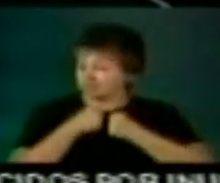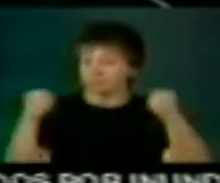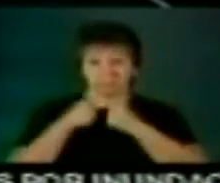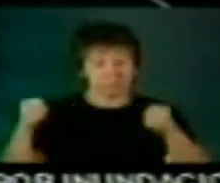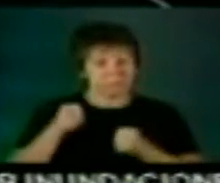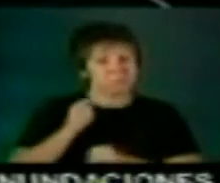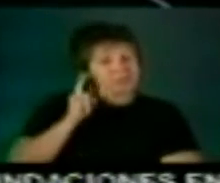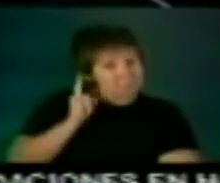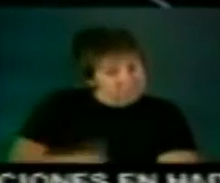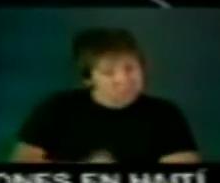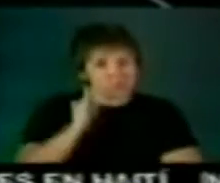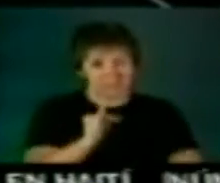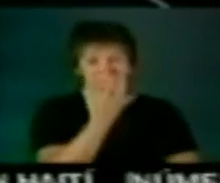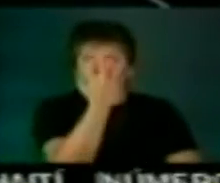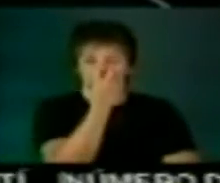con seriedad,